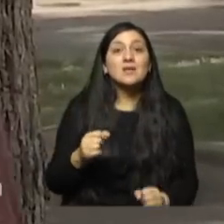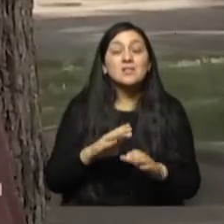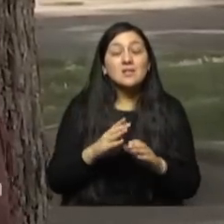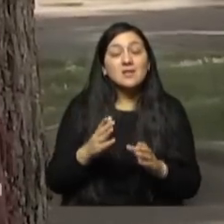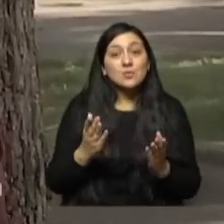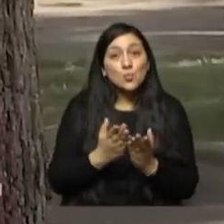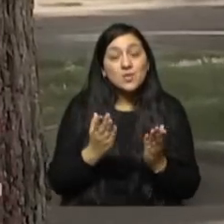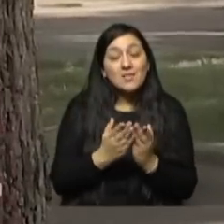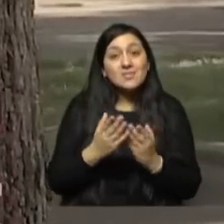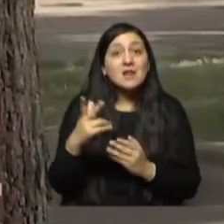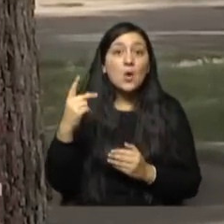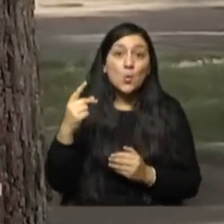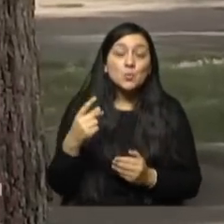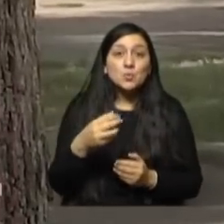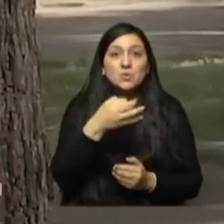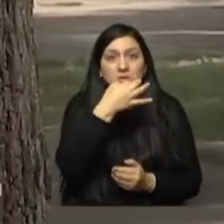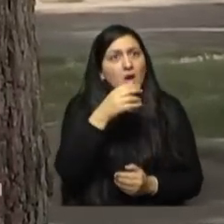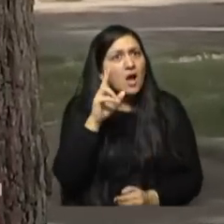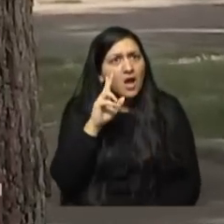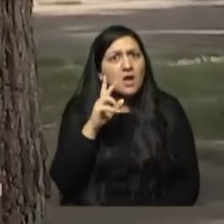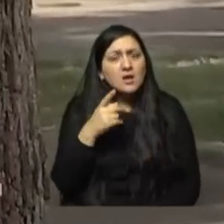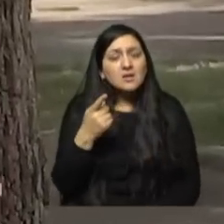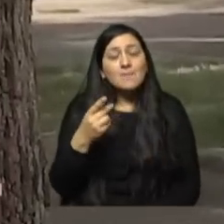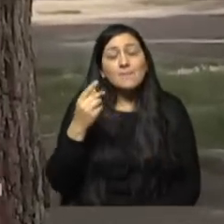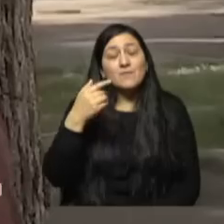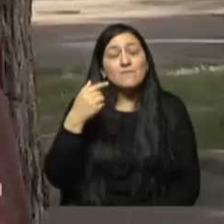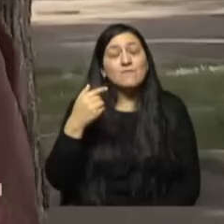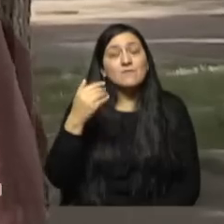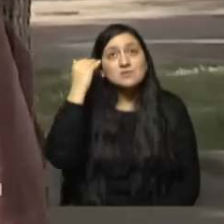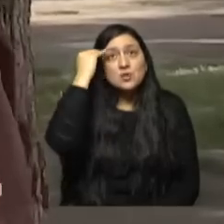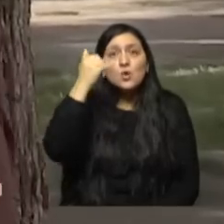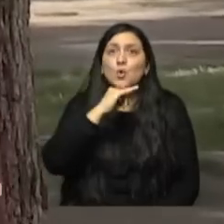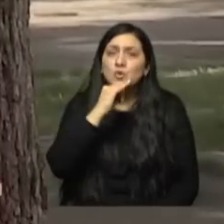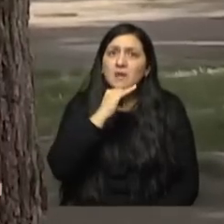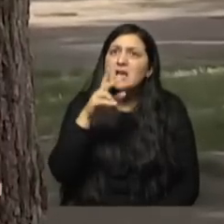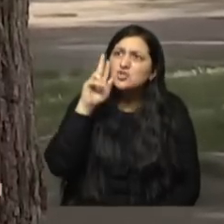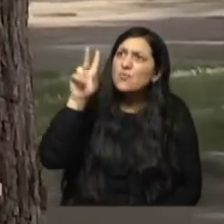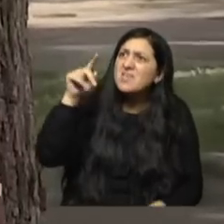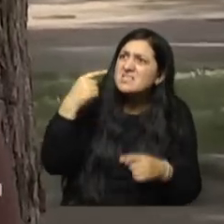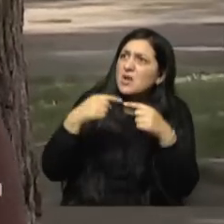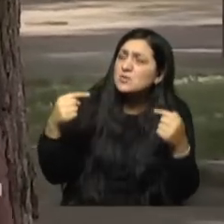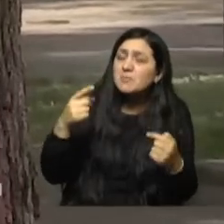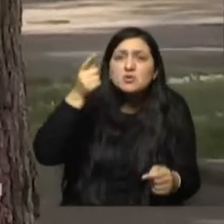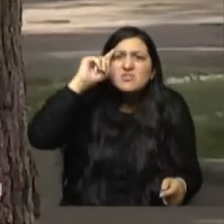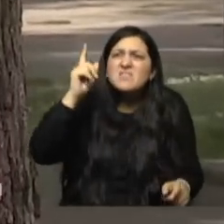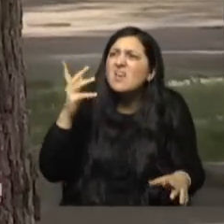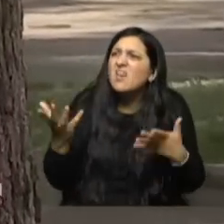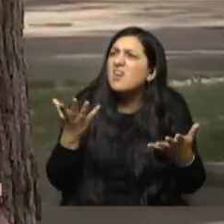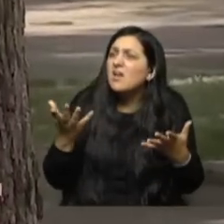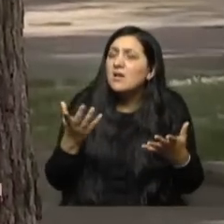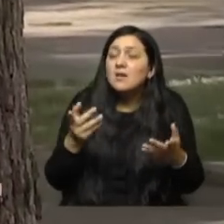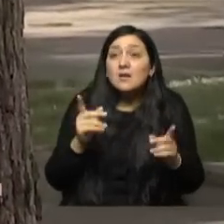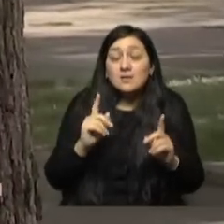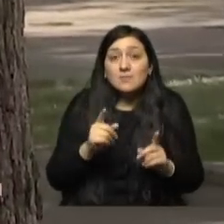él vivía acá, y dice, yo veía ese movimiento, sentía esos ruidos y esas cosas, pero no sabía de qué se trataba. Y además había un